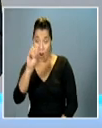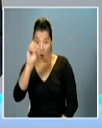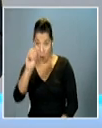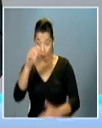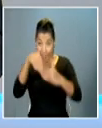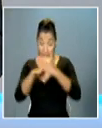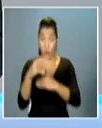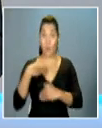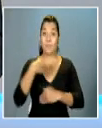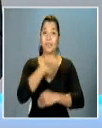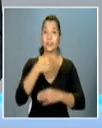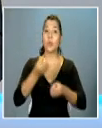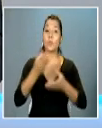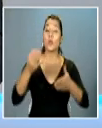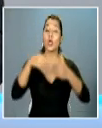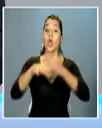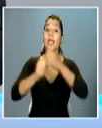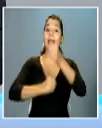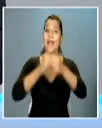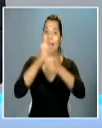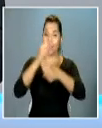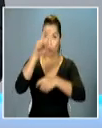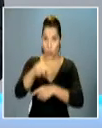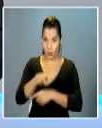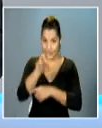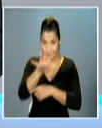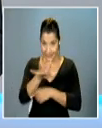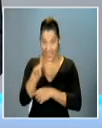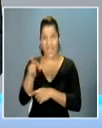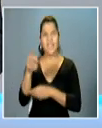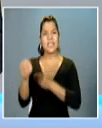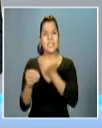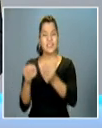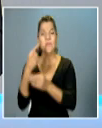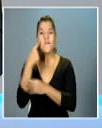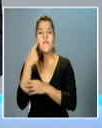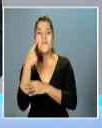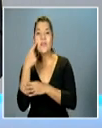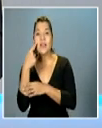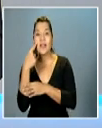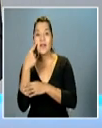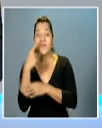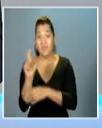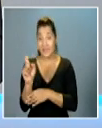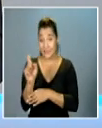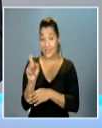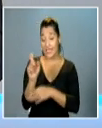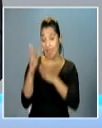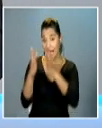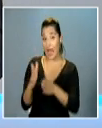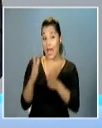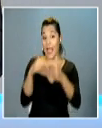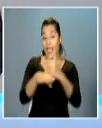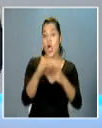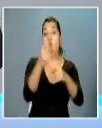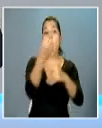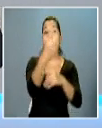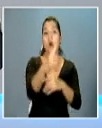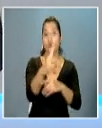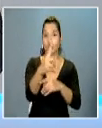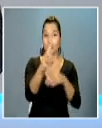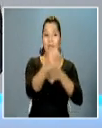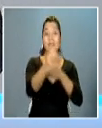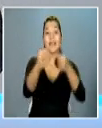Público en el año 2005. Estaba en fiscalías de al menos 11 despachos judiciales desde San José